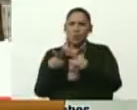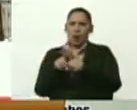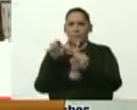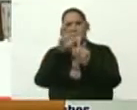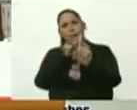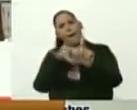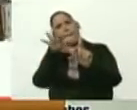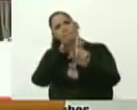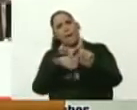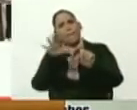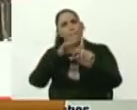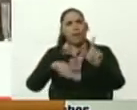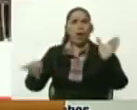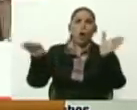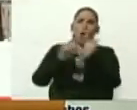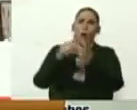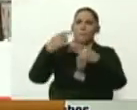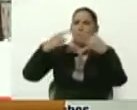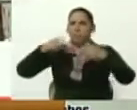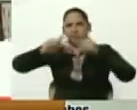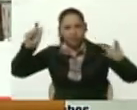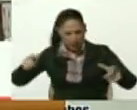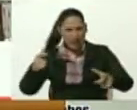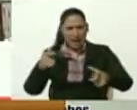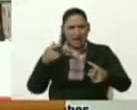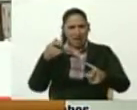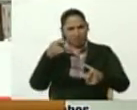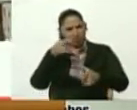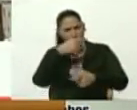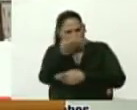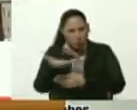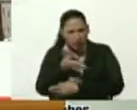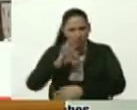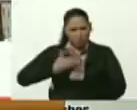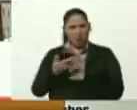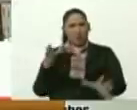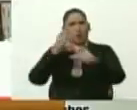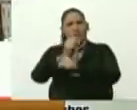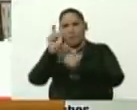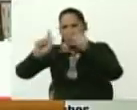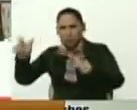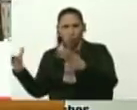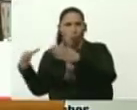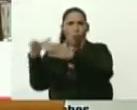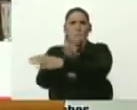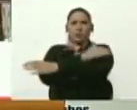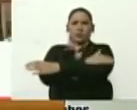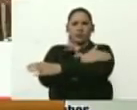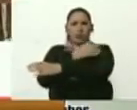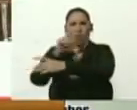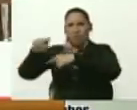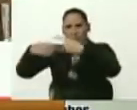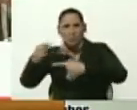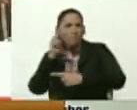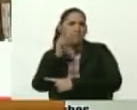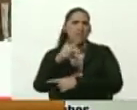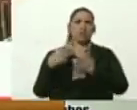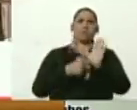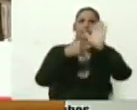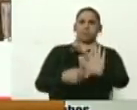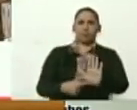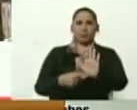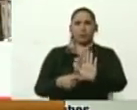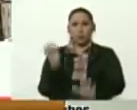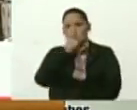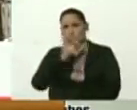Engañando una y otra vez a la opinión pública. ¿Alguien puede creer en esta gente luego de estas evidencias? Han sido tan sucias,